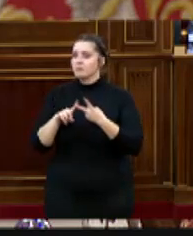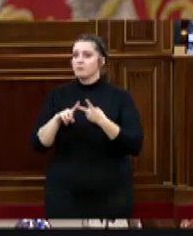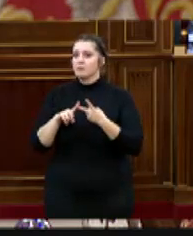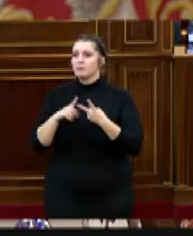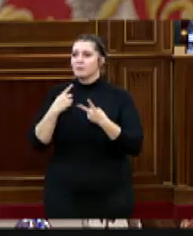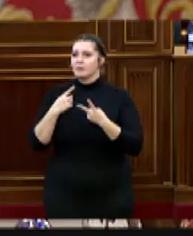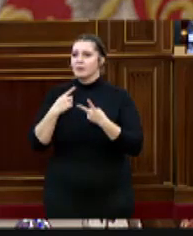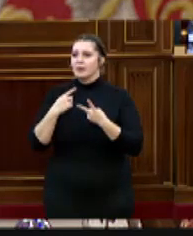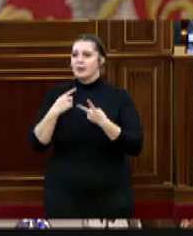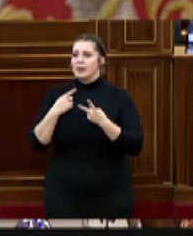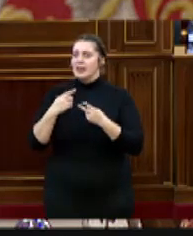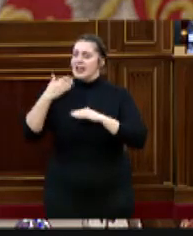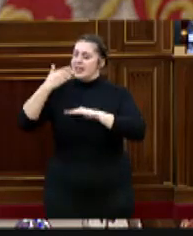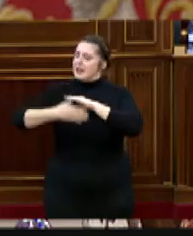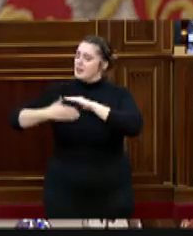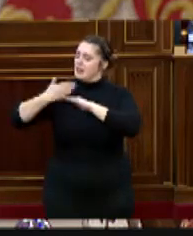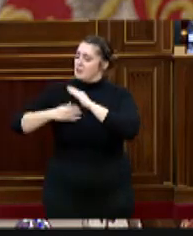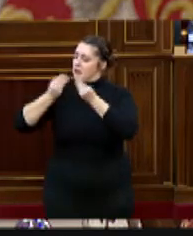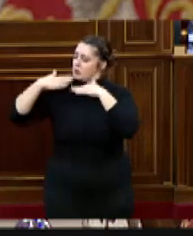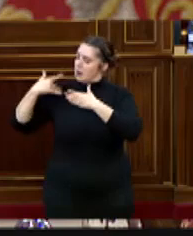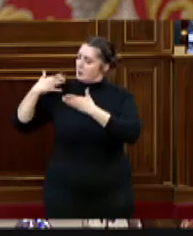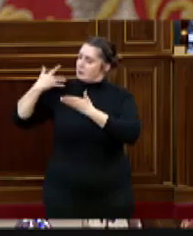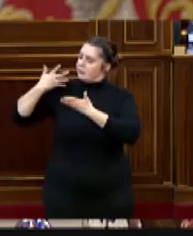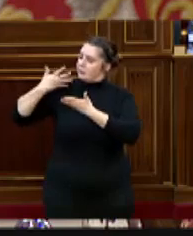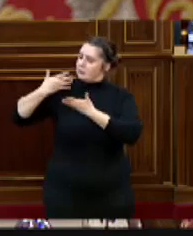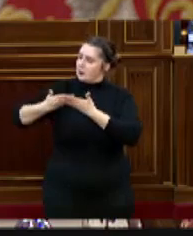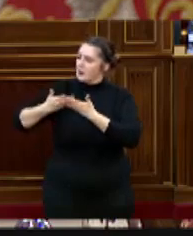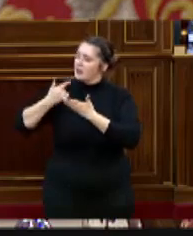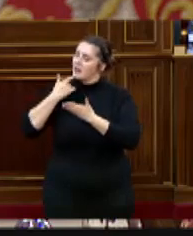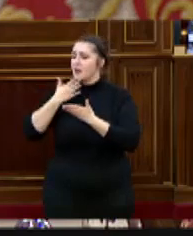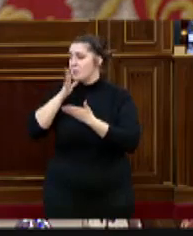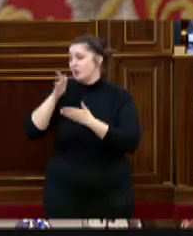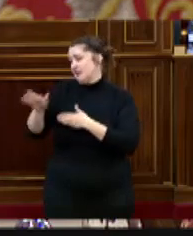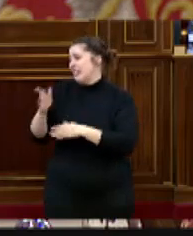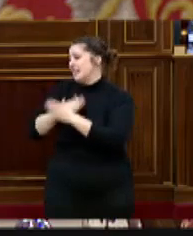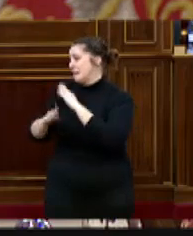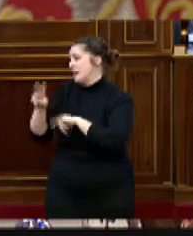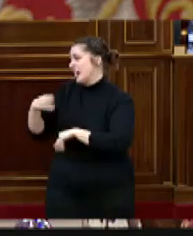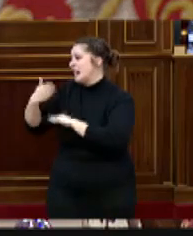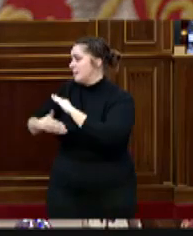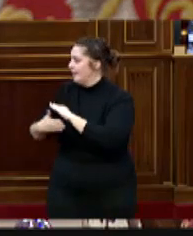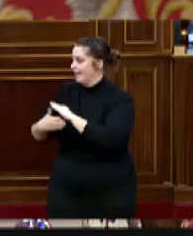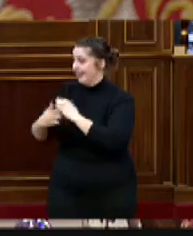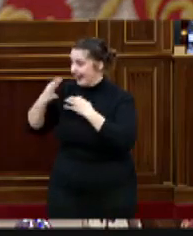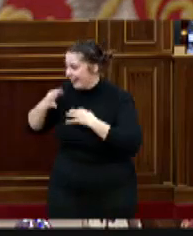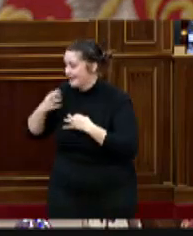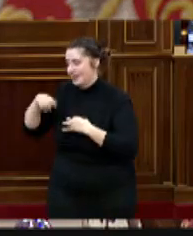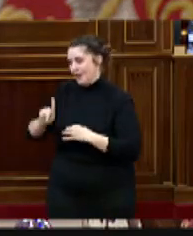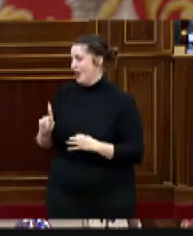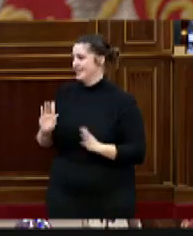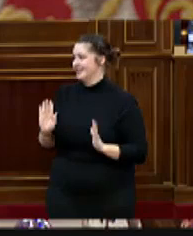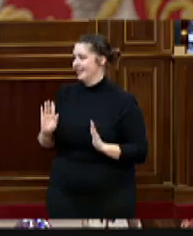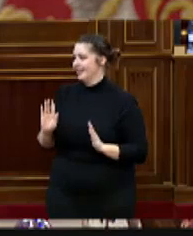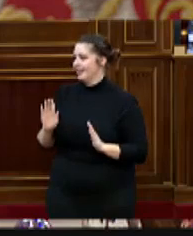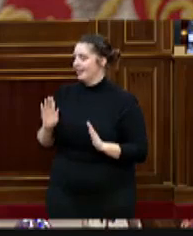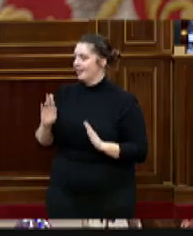que entender que muchas de las limitaciones que a lo largo de la historia se han entendido como propias de la discapacidad no lo son y en verdad